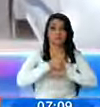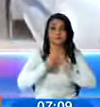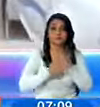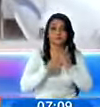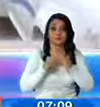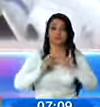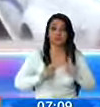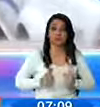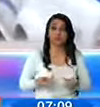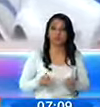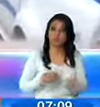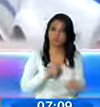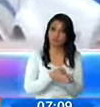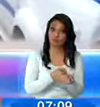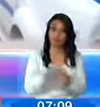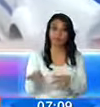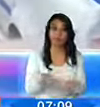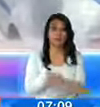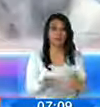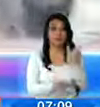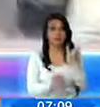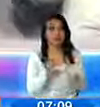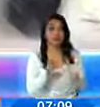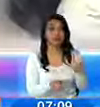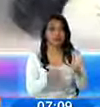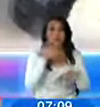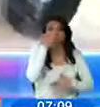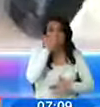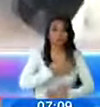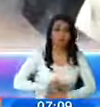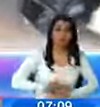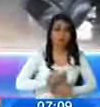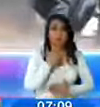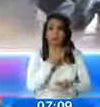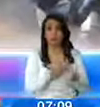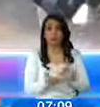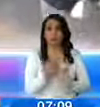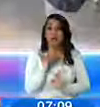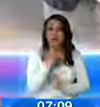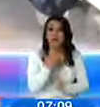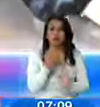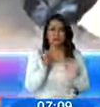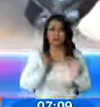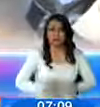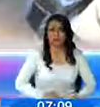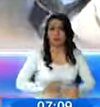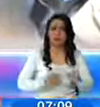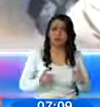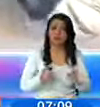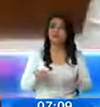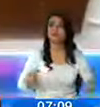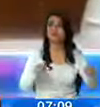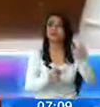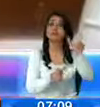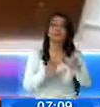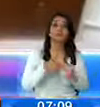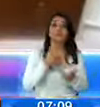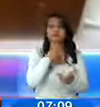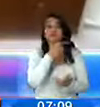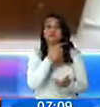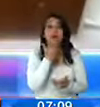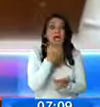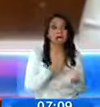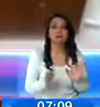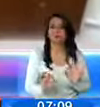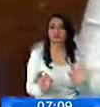de operativos para prevenir que existan víctimas de este tipo de alcohol en la provincia, aunque no existen reportes de intoxicaciones. Están utilizando algunos